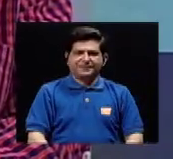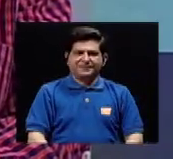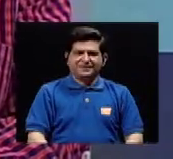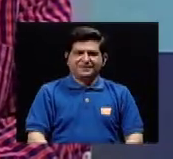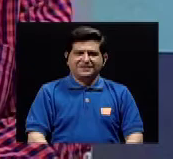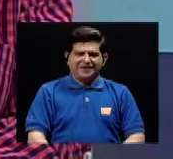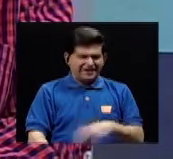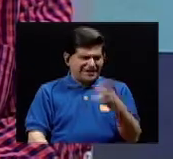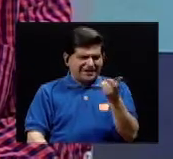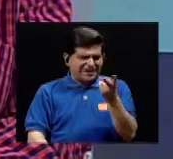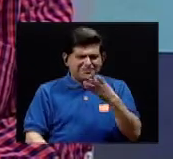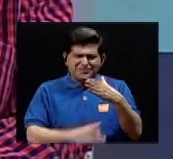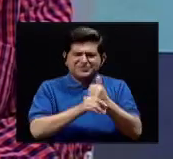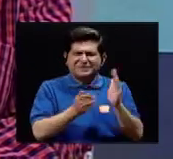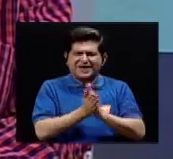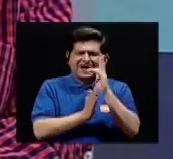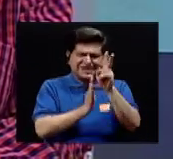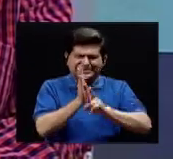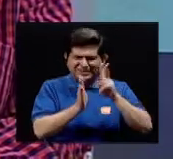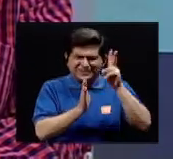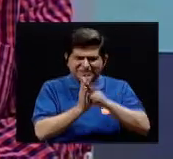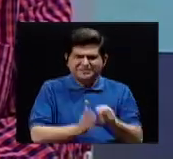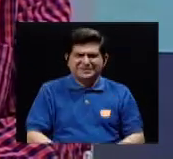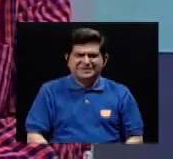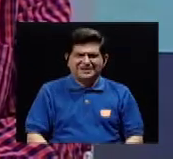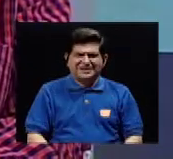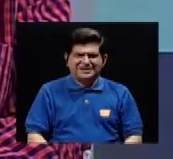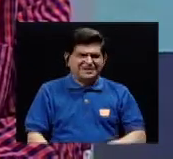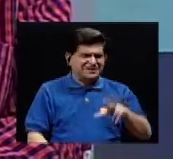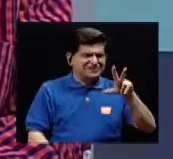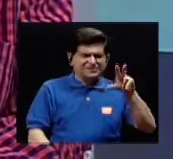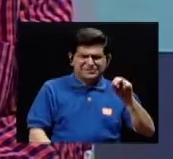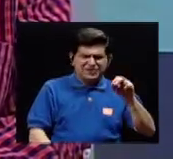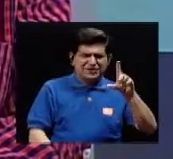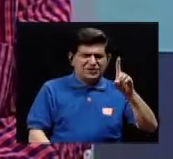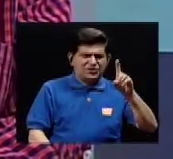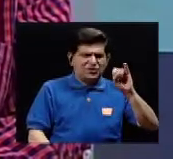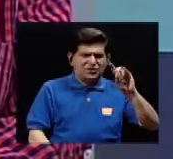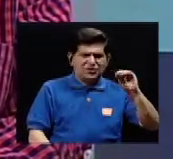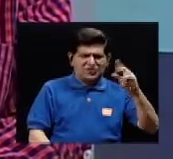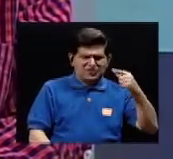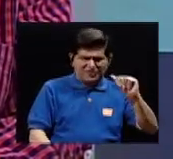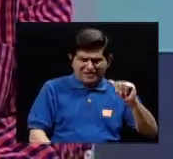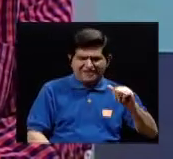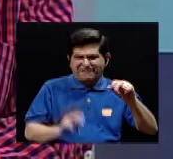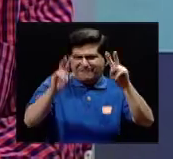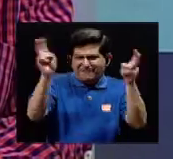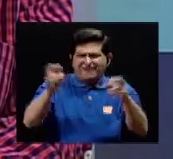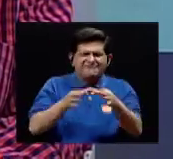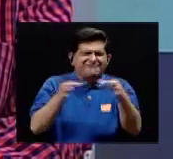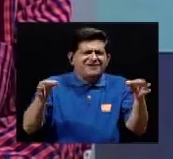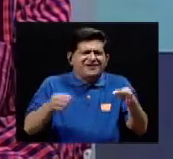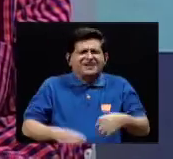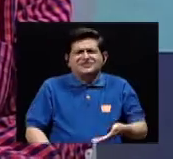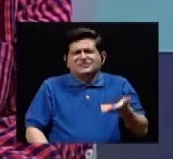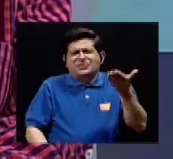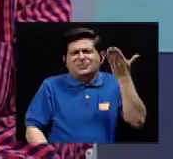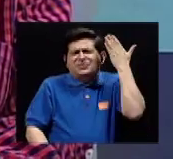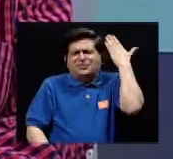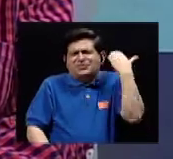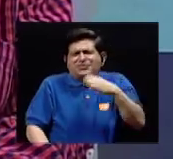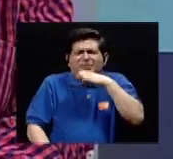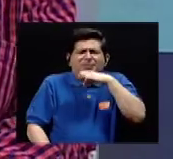cómo les llega eso de hacer un documental de Si no es Dinga, que escuchamos desde tiempos